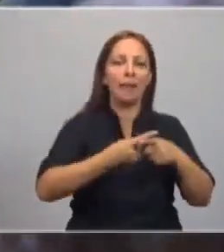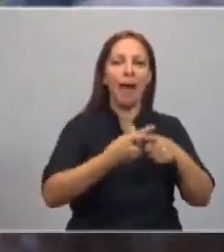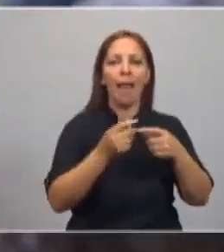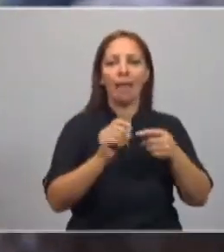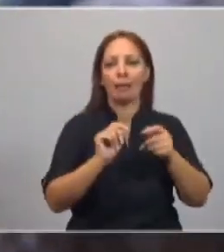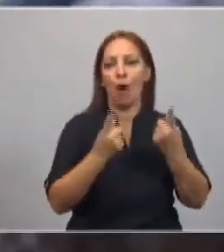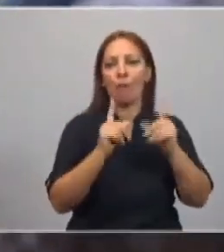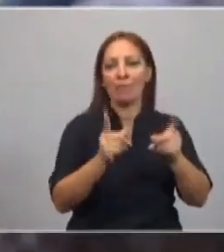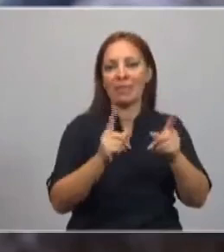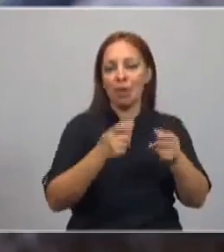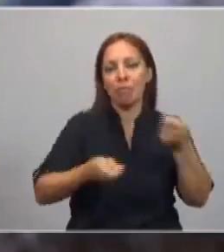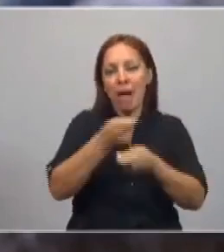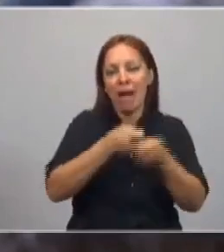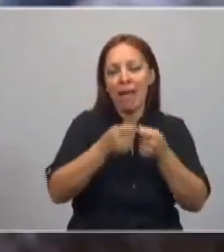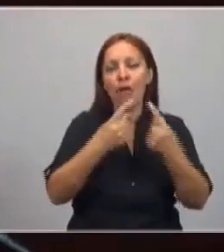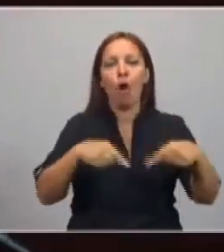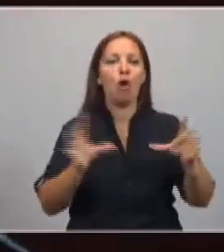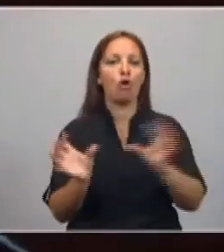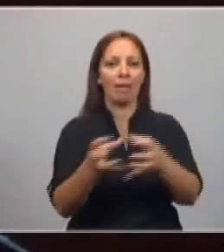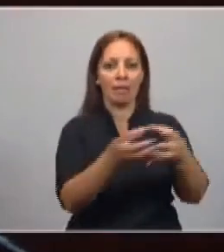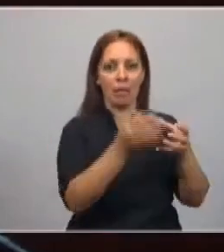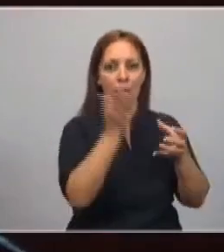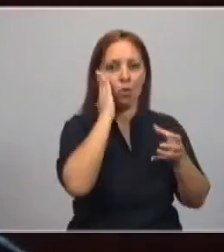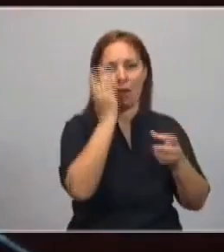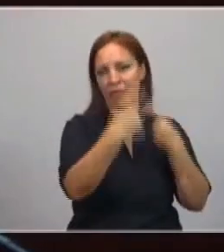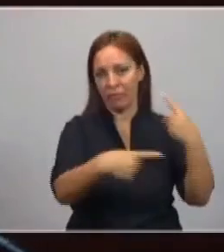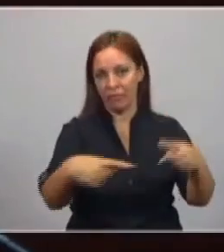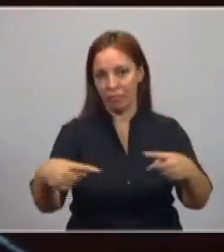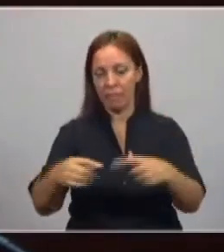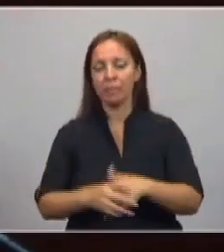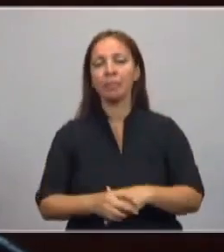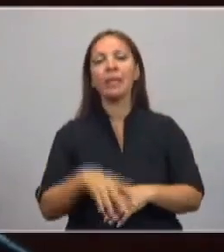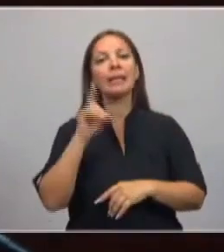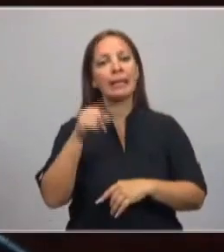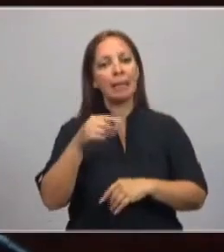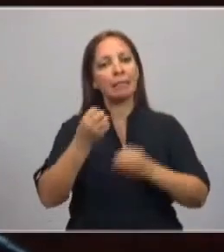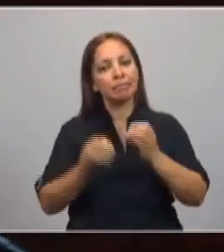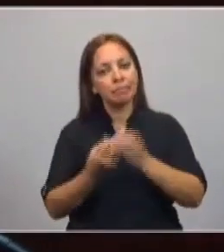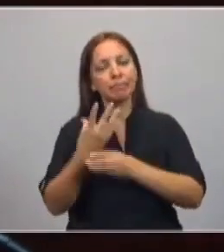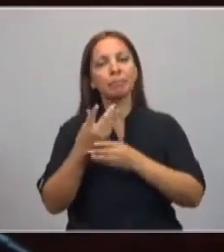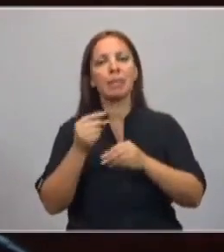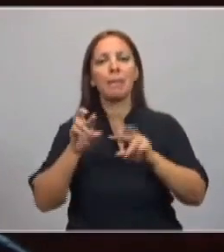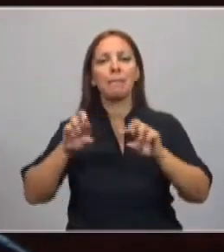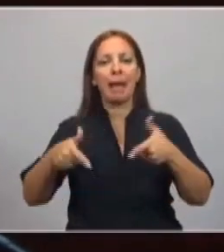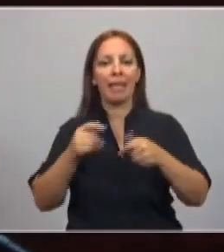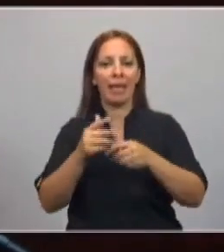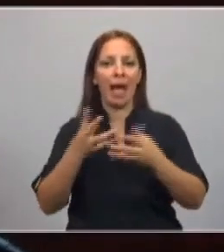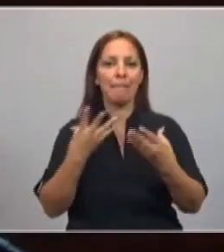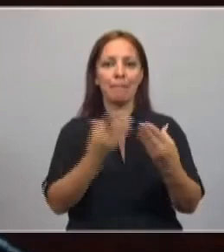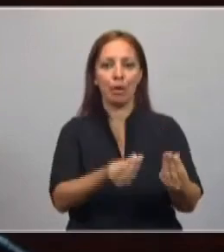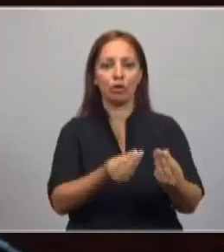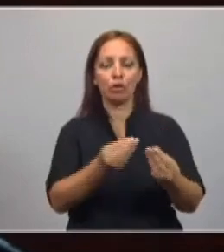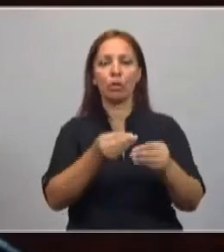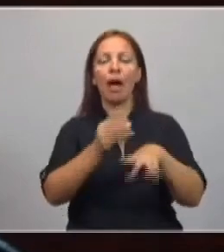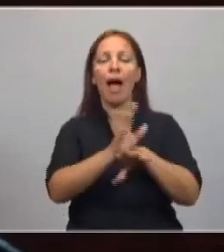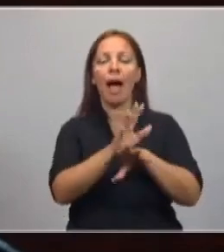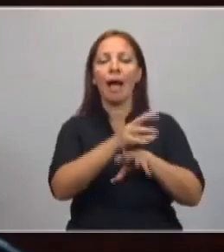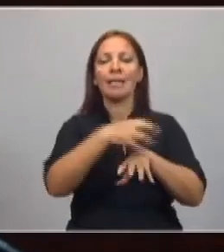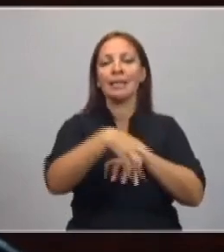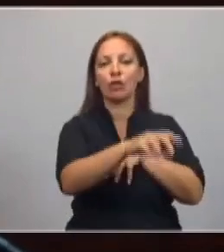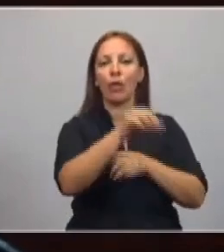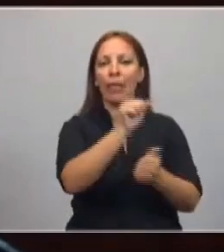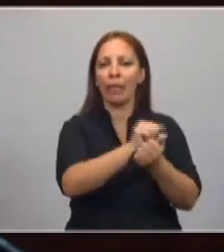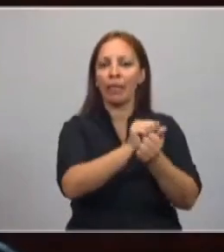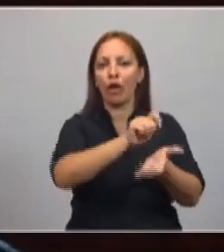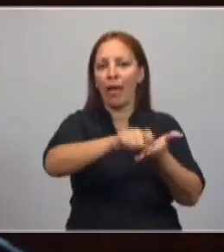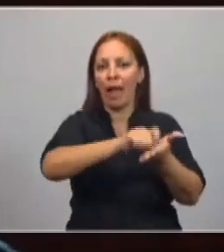autogestivos y colectivos culturales. Impulsamos también el plan de acompañamiento al sector editorial,